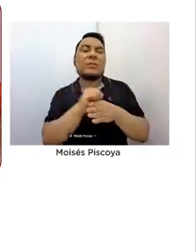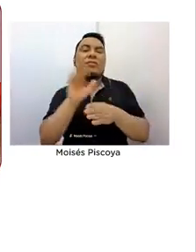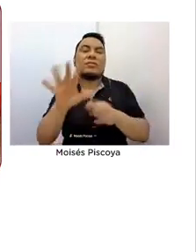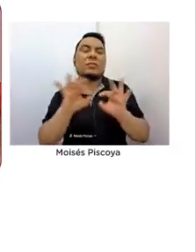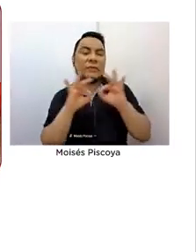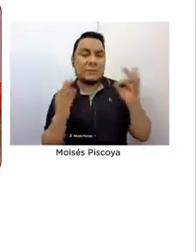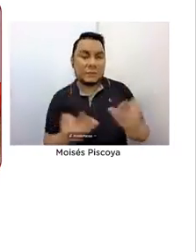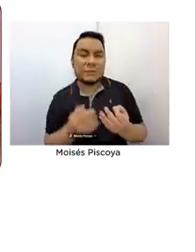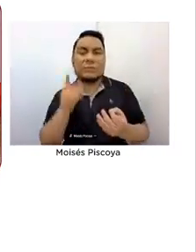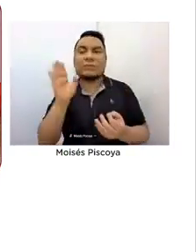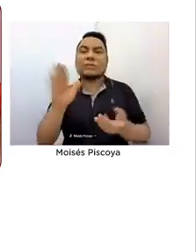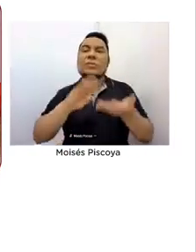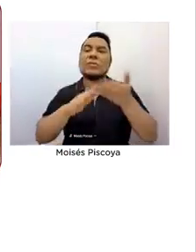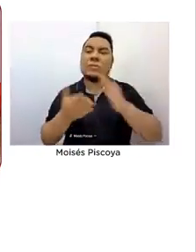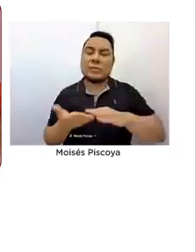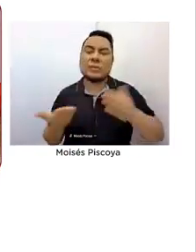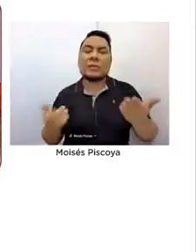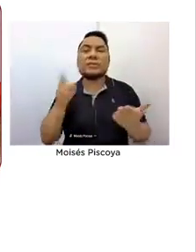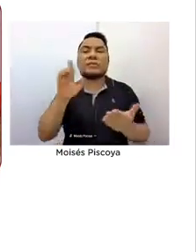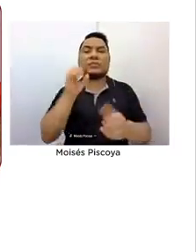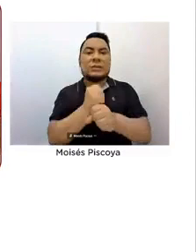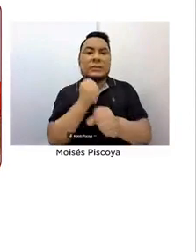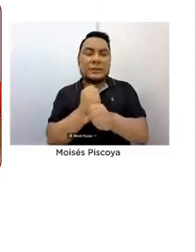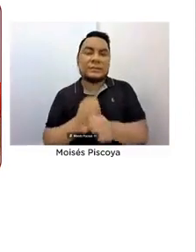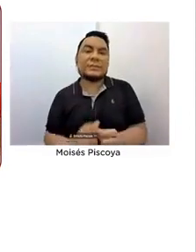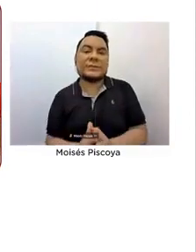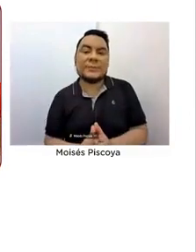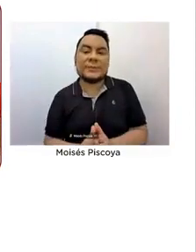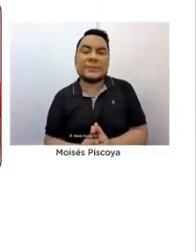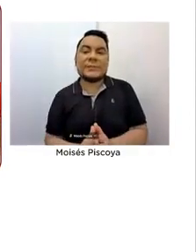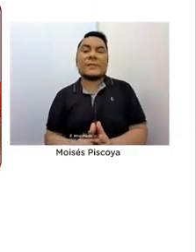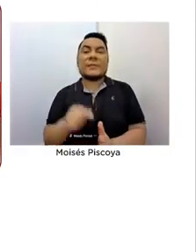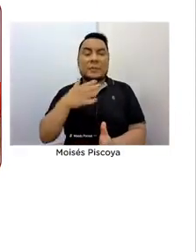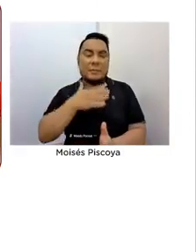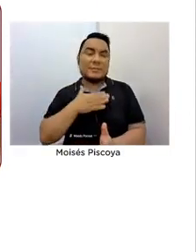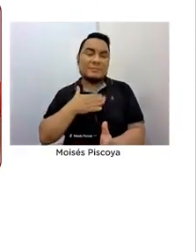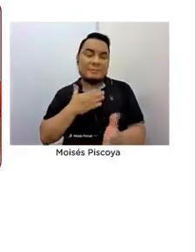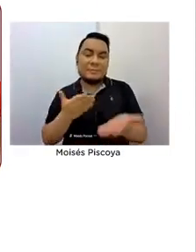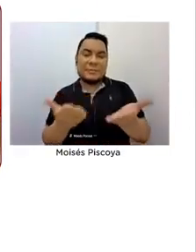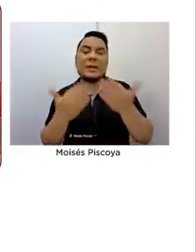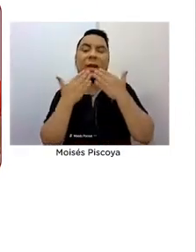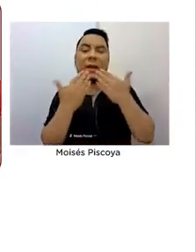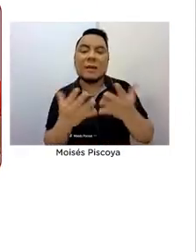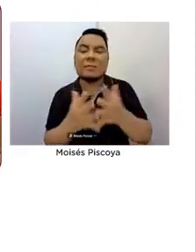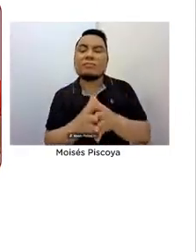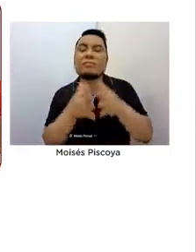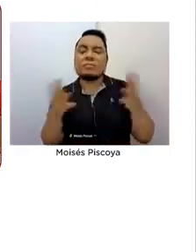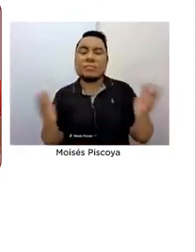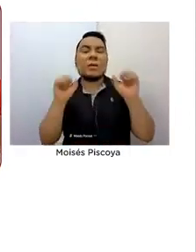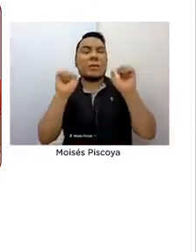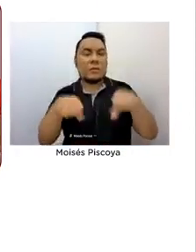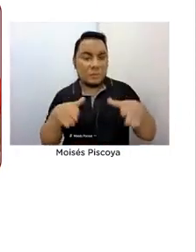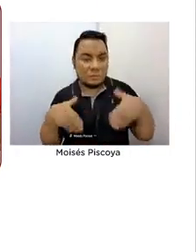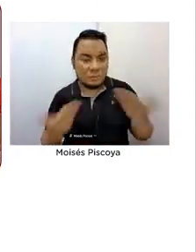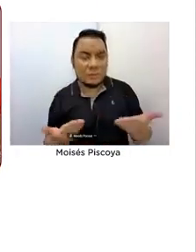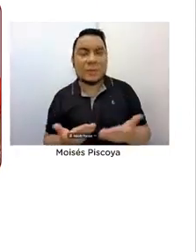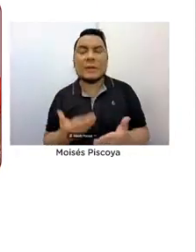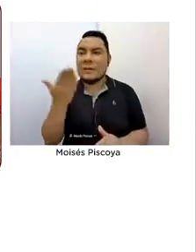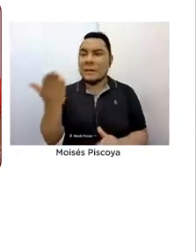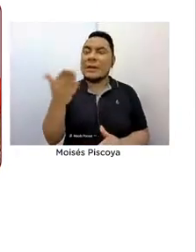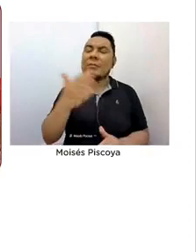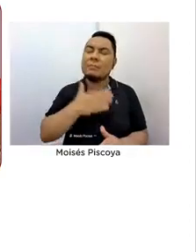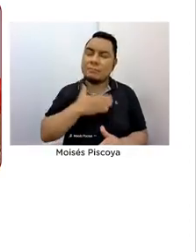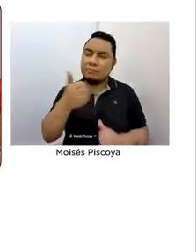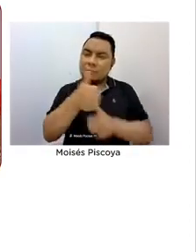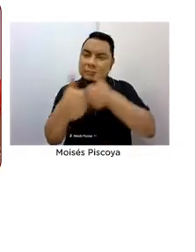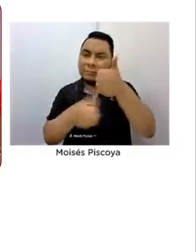familias, en sus comunidades, en sus trabajos. Eso de mi parte y agradecerles muchísimo la posibilidad, estimada viceministra,